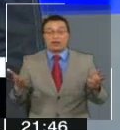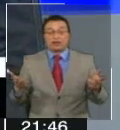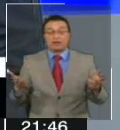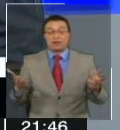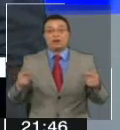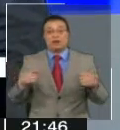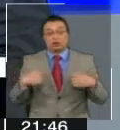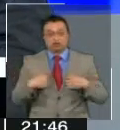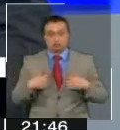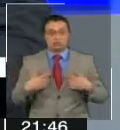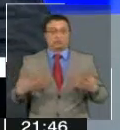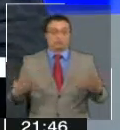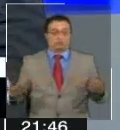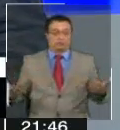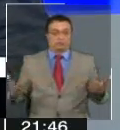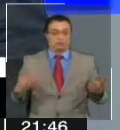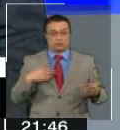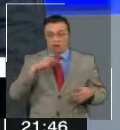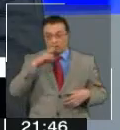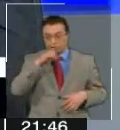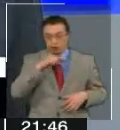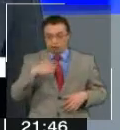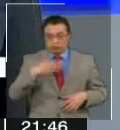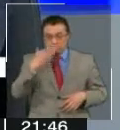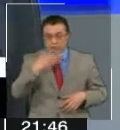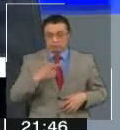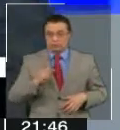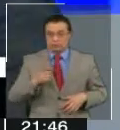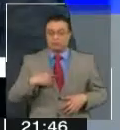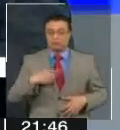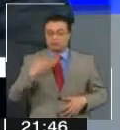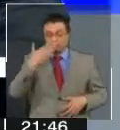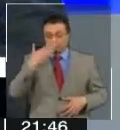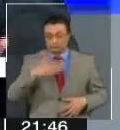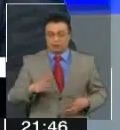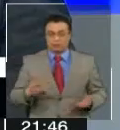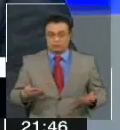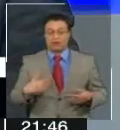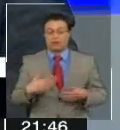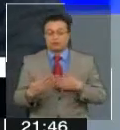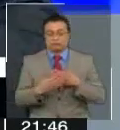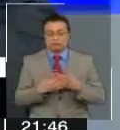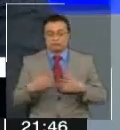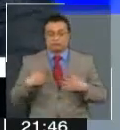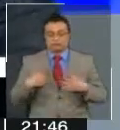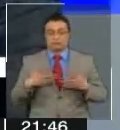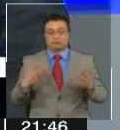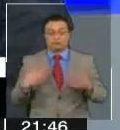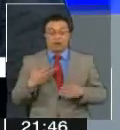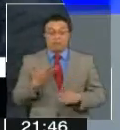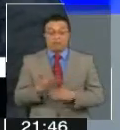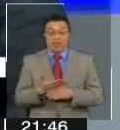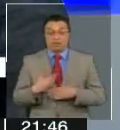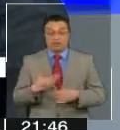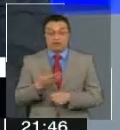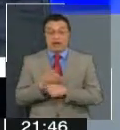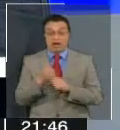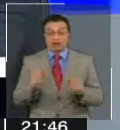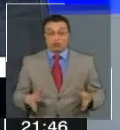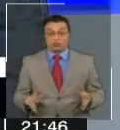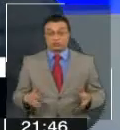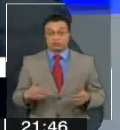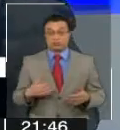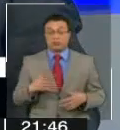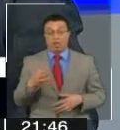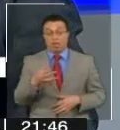obviamente, tonto no soy. Yo dije, bueno, esto inmediatamente, ya mi cargo, me van a pedir el cargo. Y a